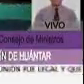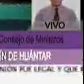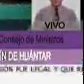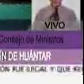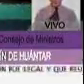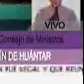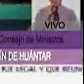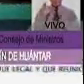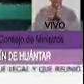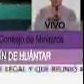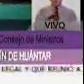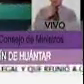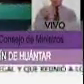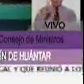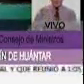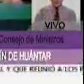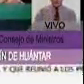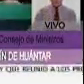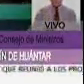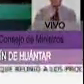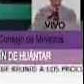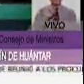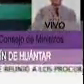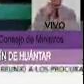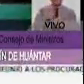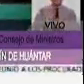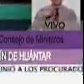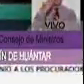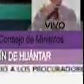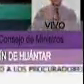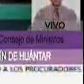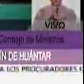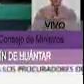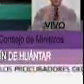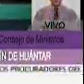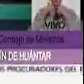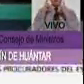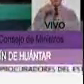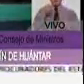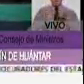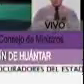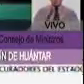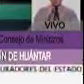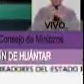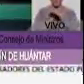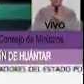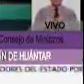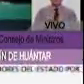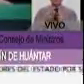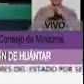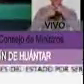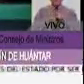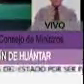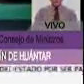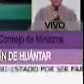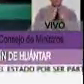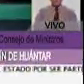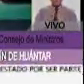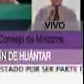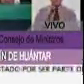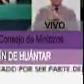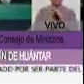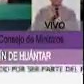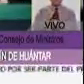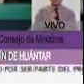suele pasar, lo que es normal, es que luego de agotarse la vía interna, recién se inicia el proceso